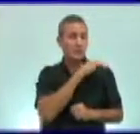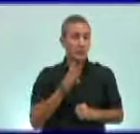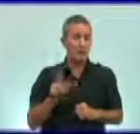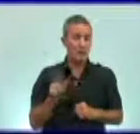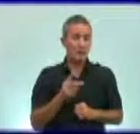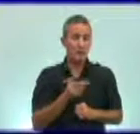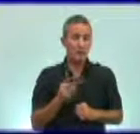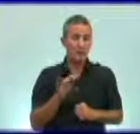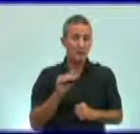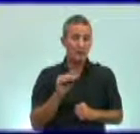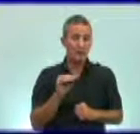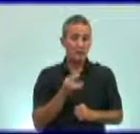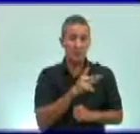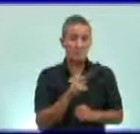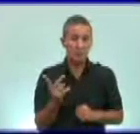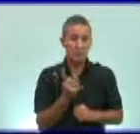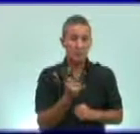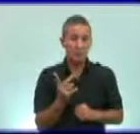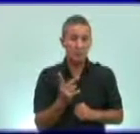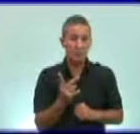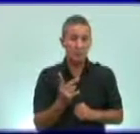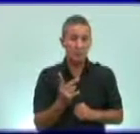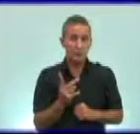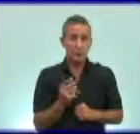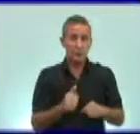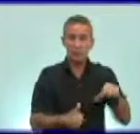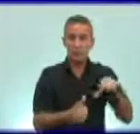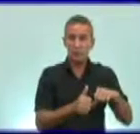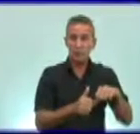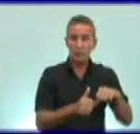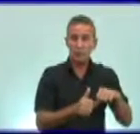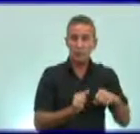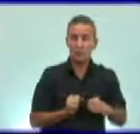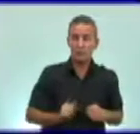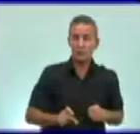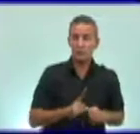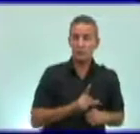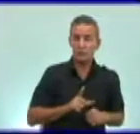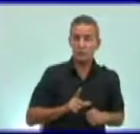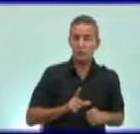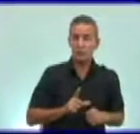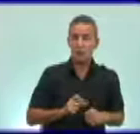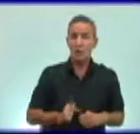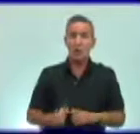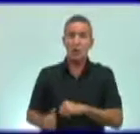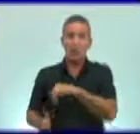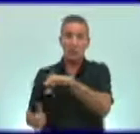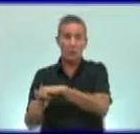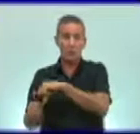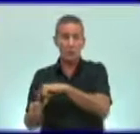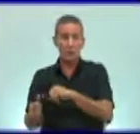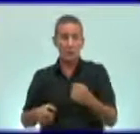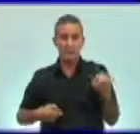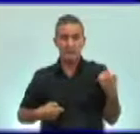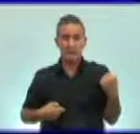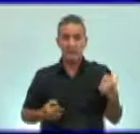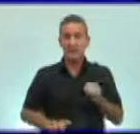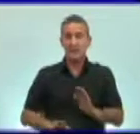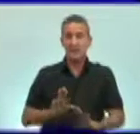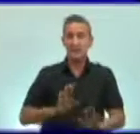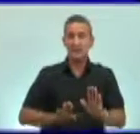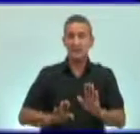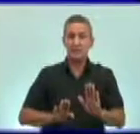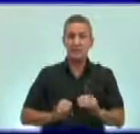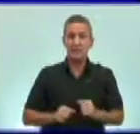un comportamiento cívico y un comportamiento militar. Defender la patria es la actitud de